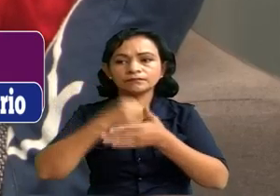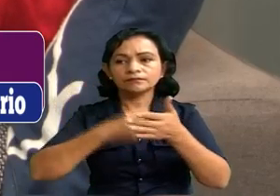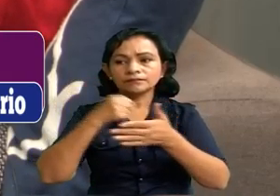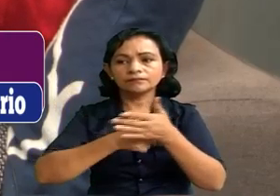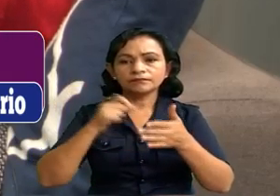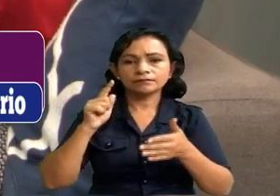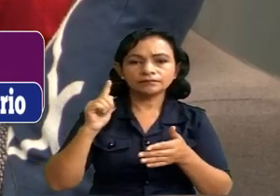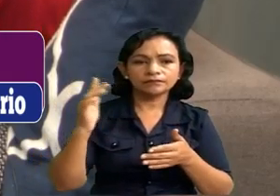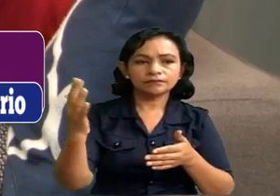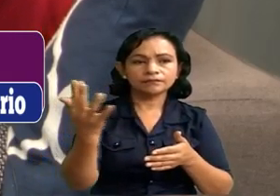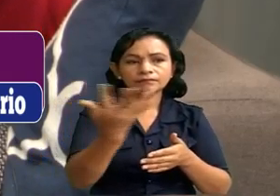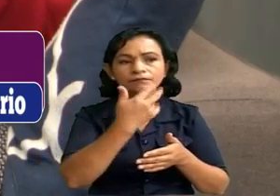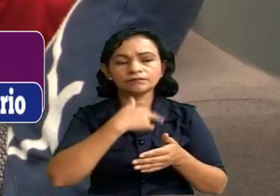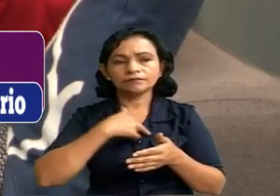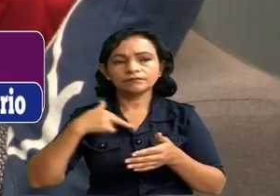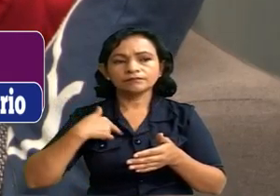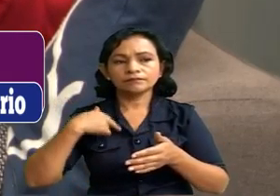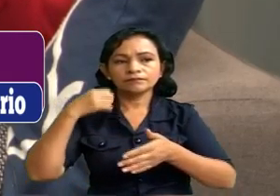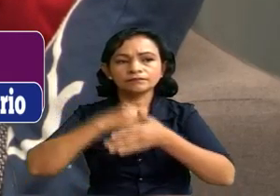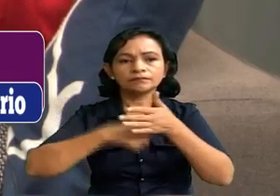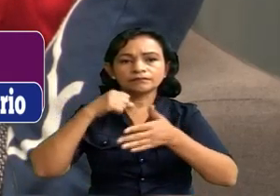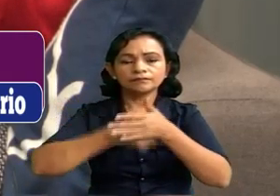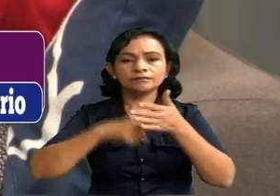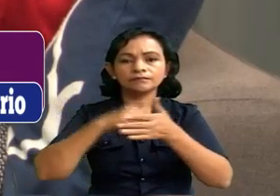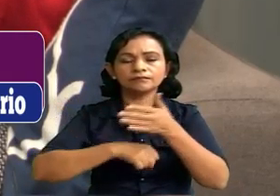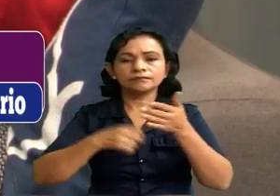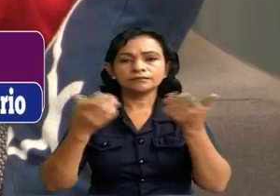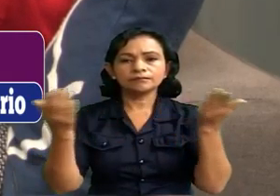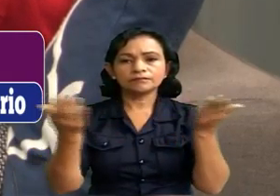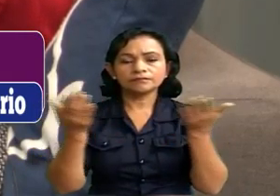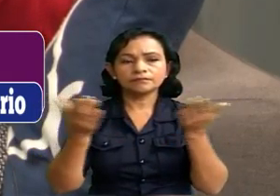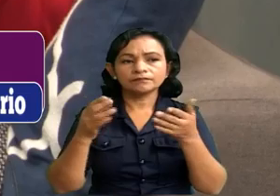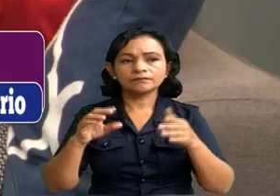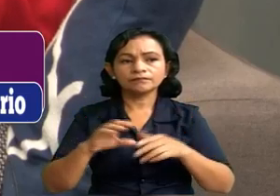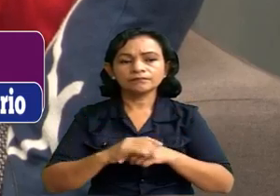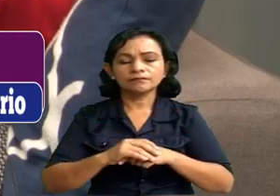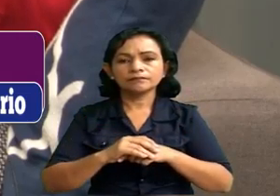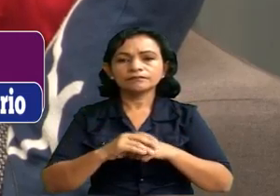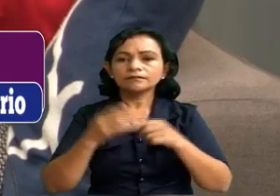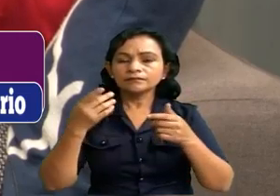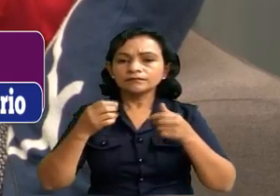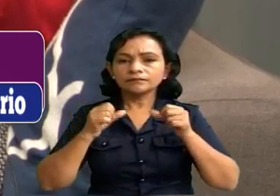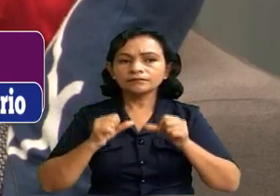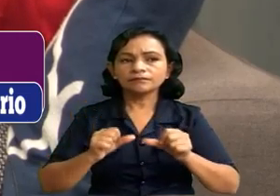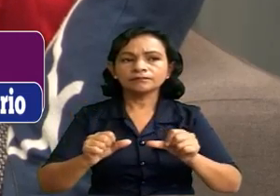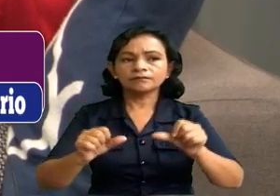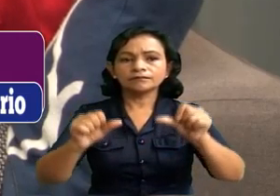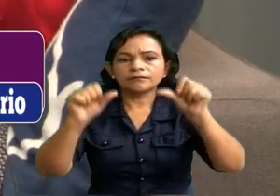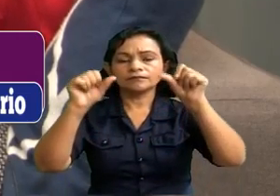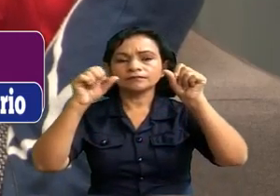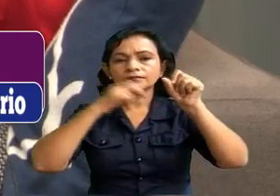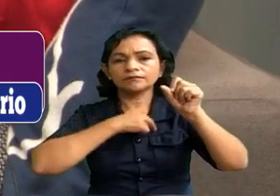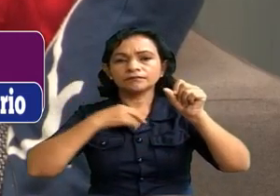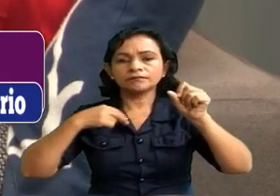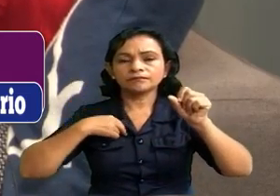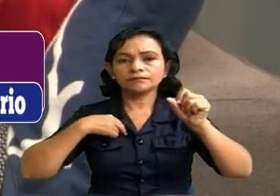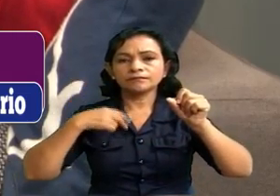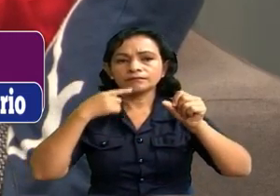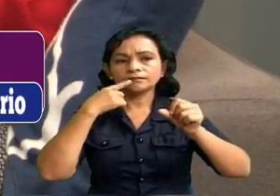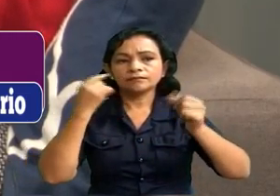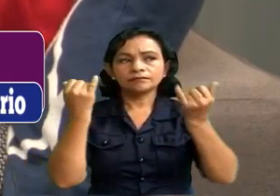amor, esa lucha definitiva por terminar de consolidar el socialismo,